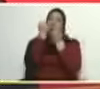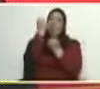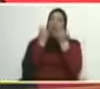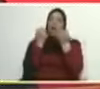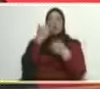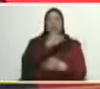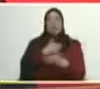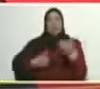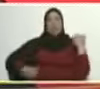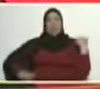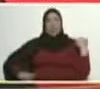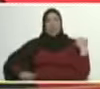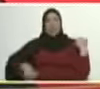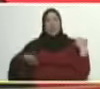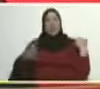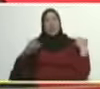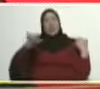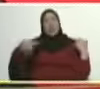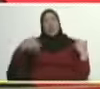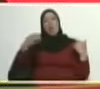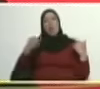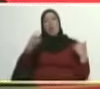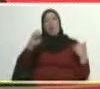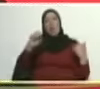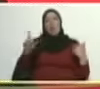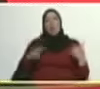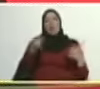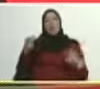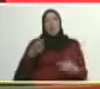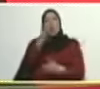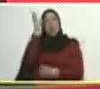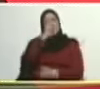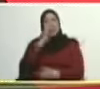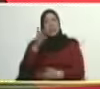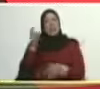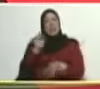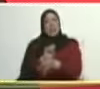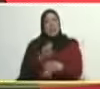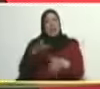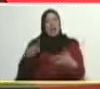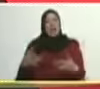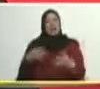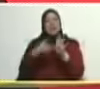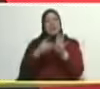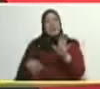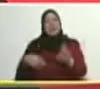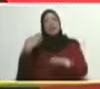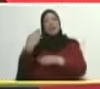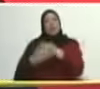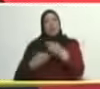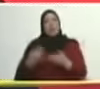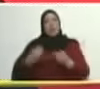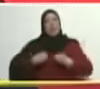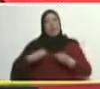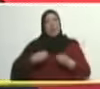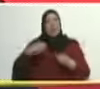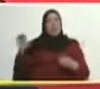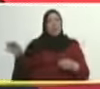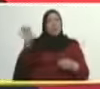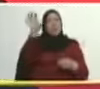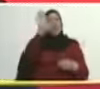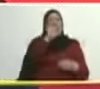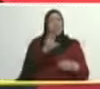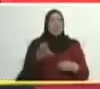Glass atropella el derecho humano al asilo que le asiste de acuerdo a las convenciones de asilo de